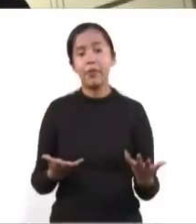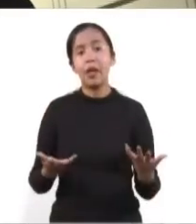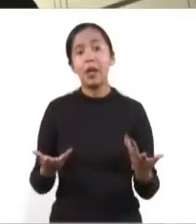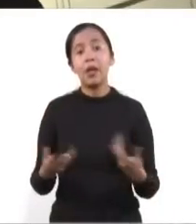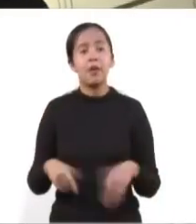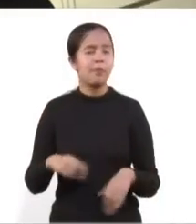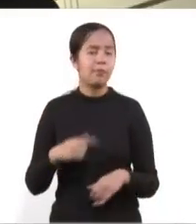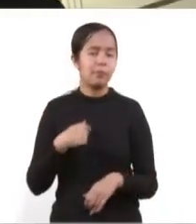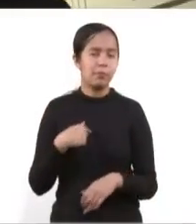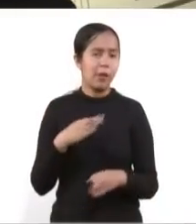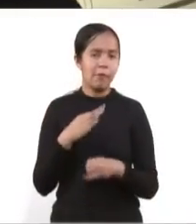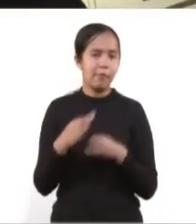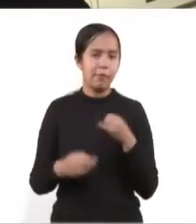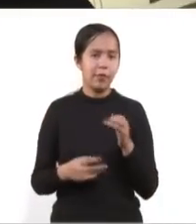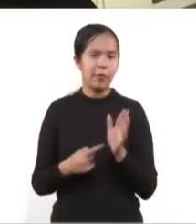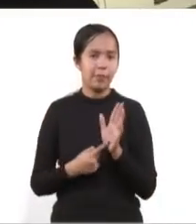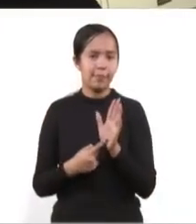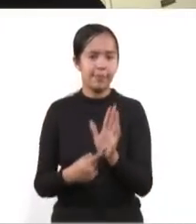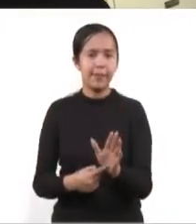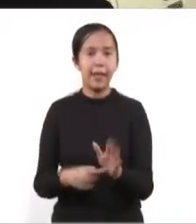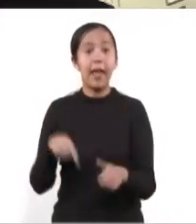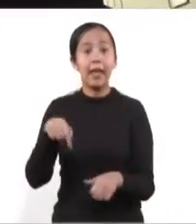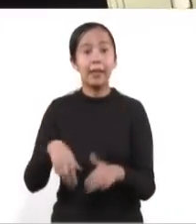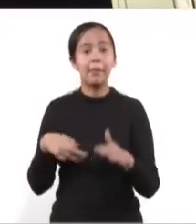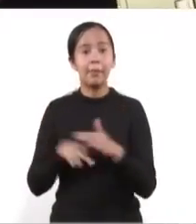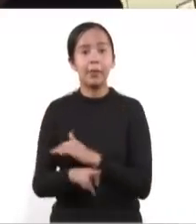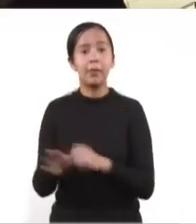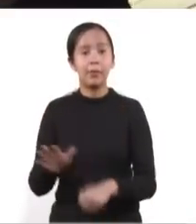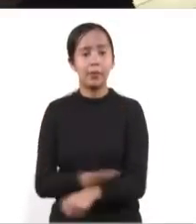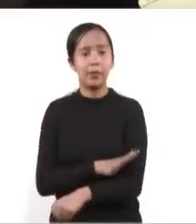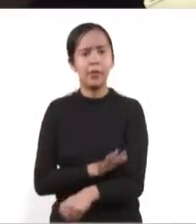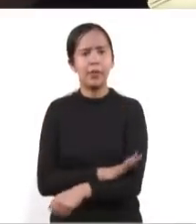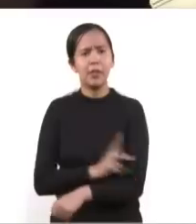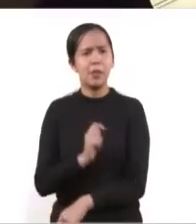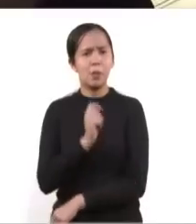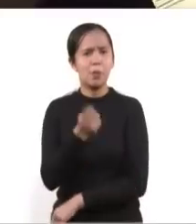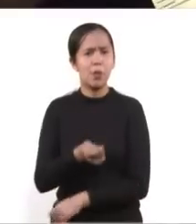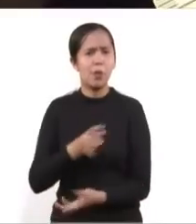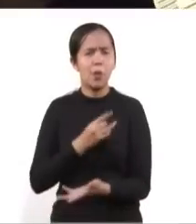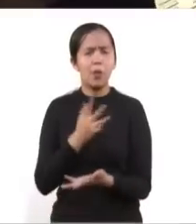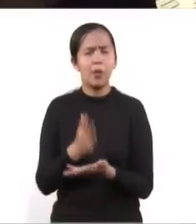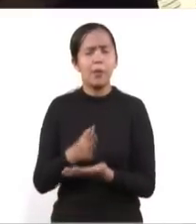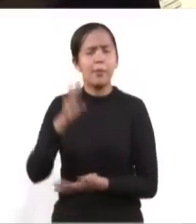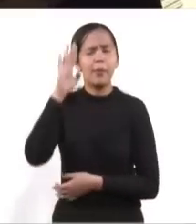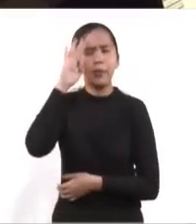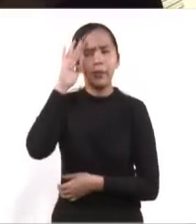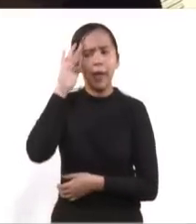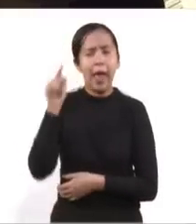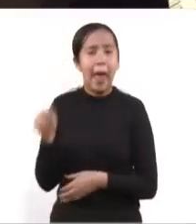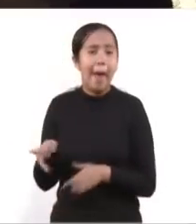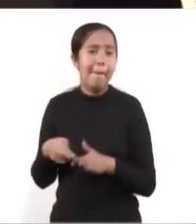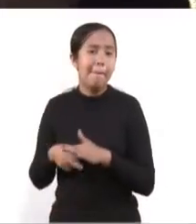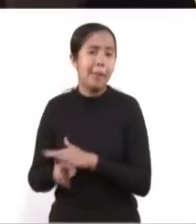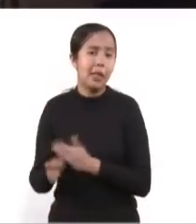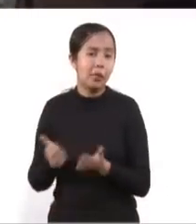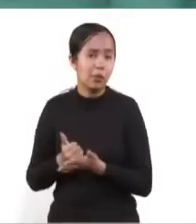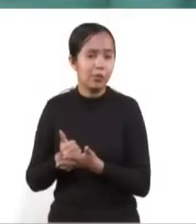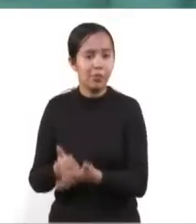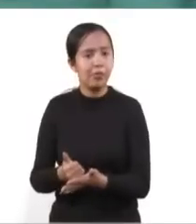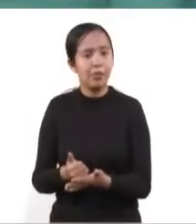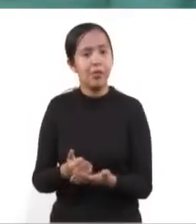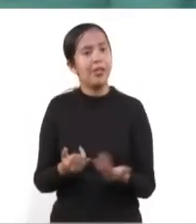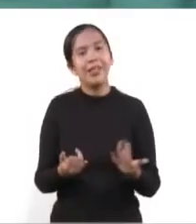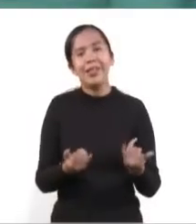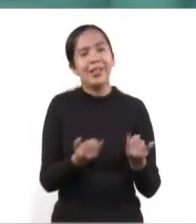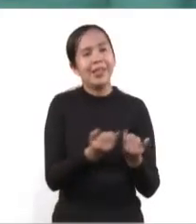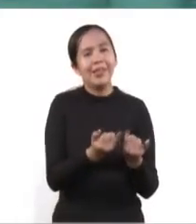Finalmente señalo que Metro Energía no solo significa pensar en la sustentabilidad del metro, sino también